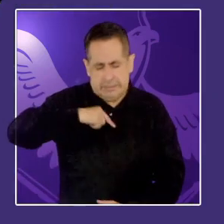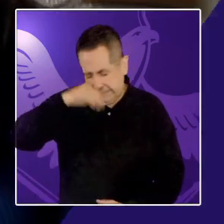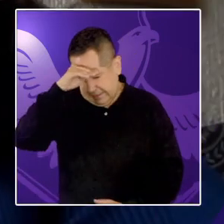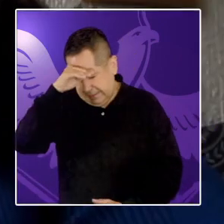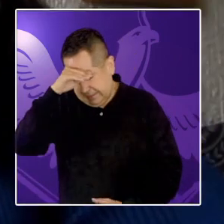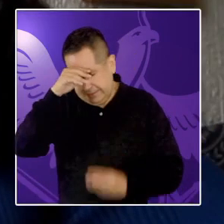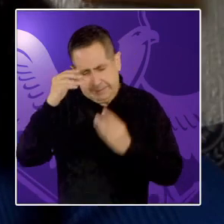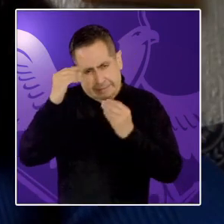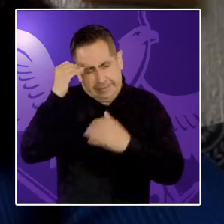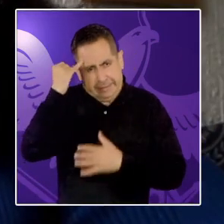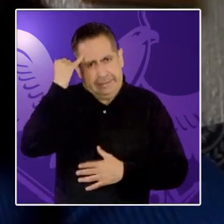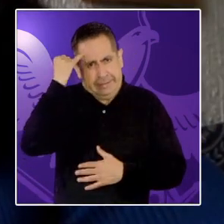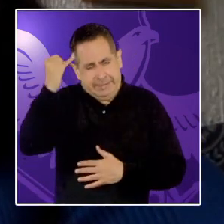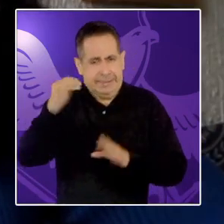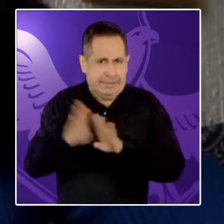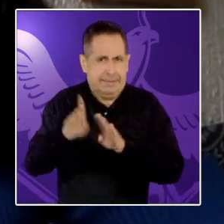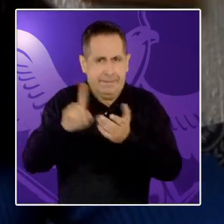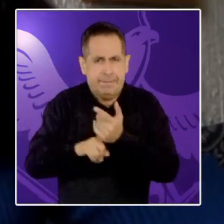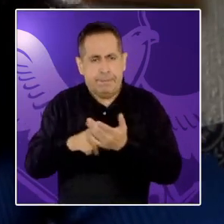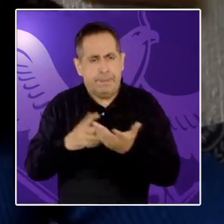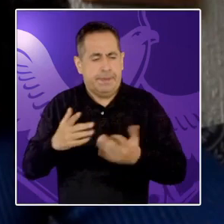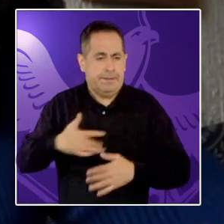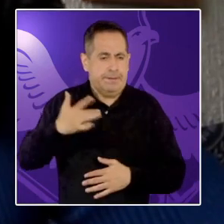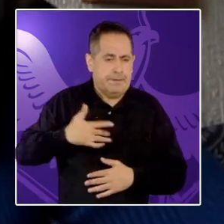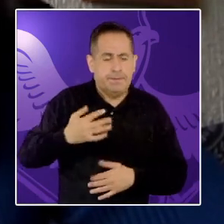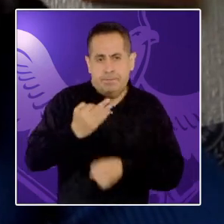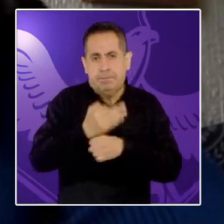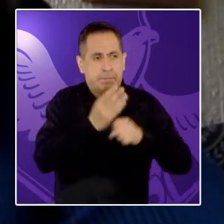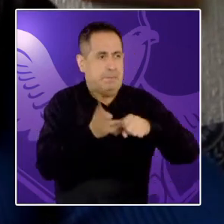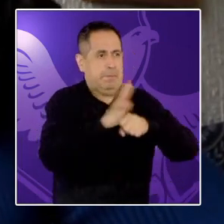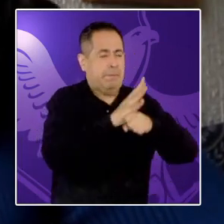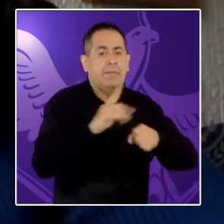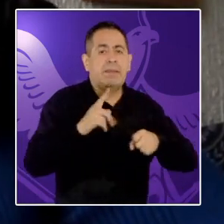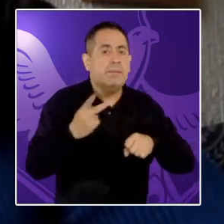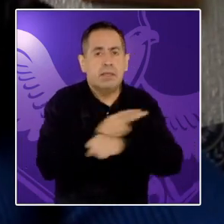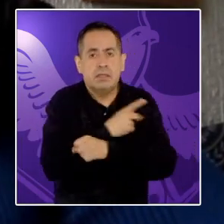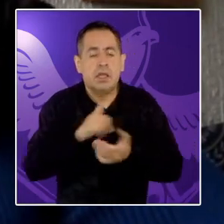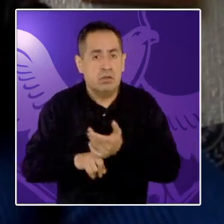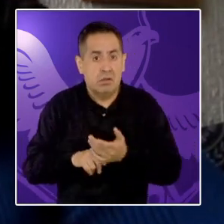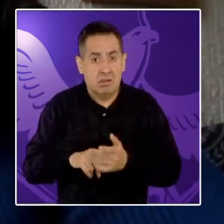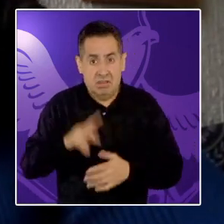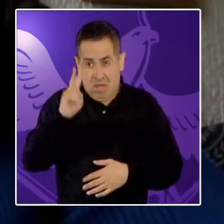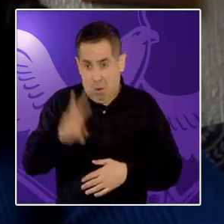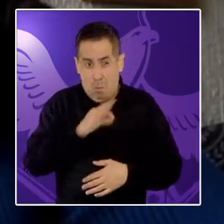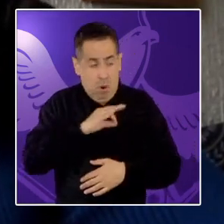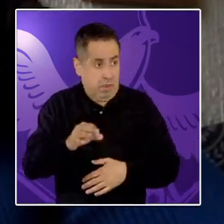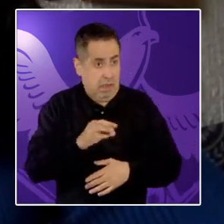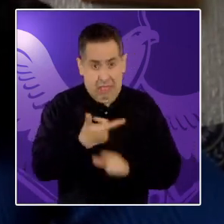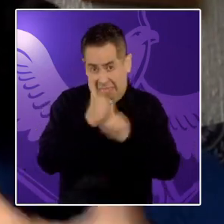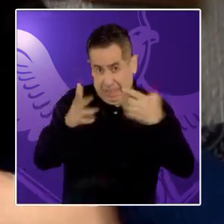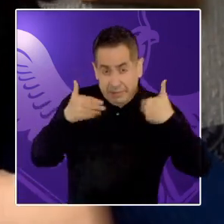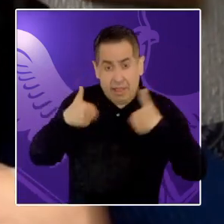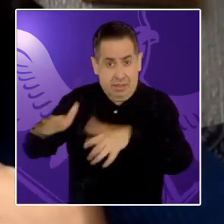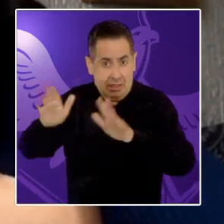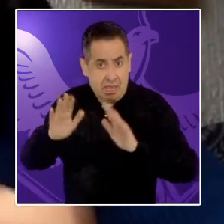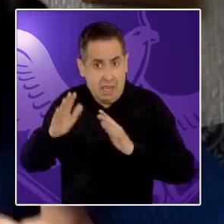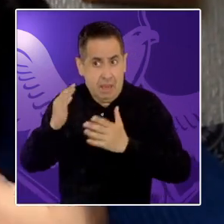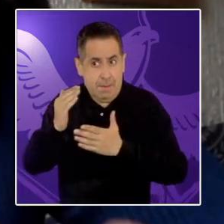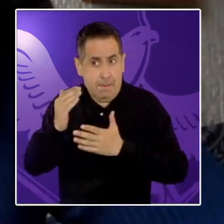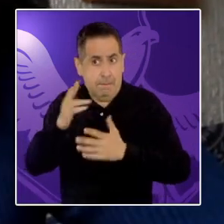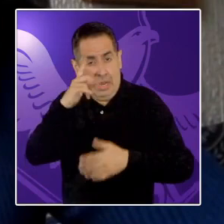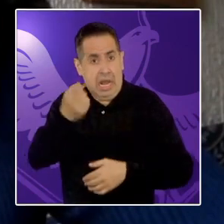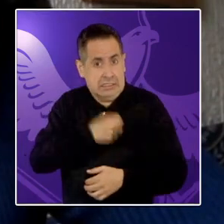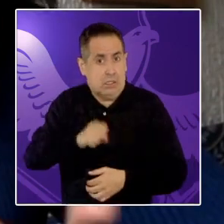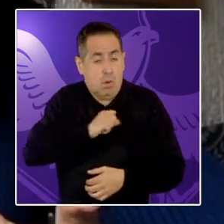En el fondo, muchas de nuestras reflexiones, de las reflexiones que invita a esta pandemia, es hasta dónde es legítimo restringir